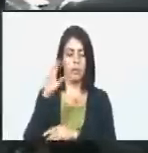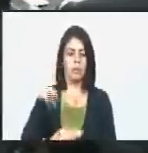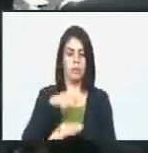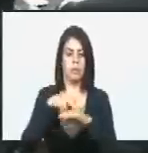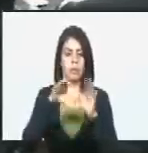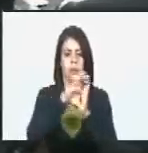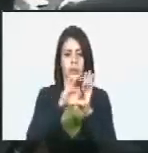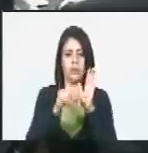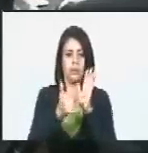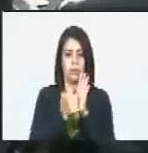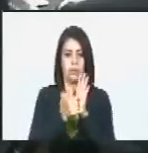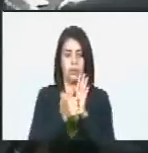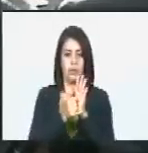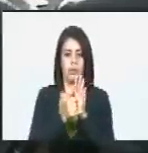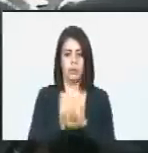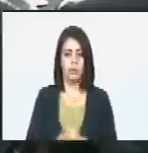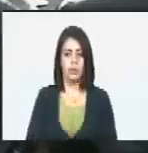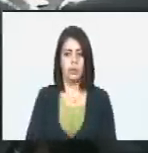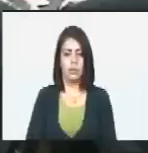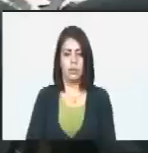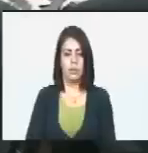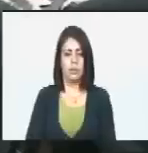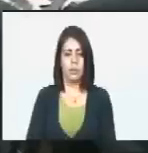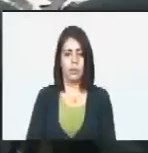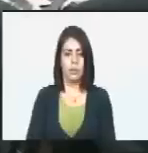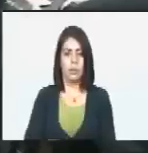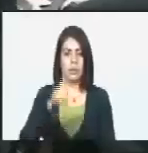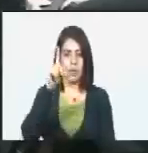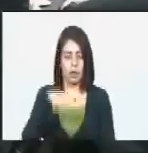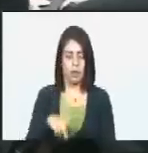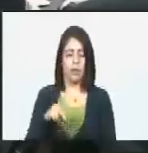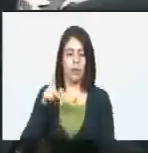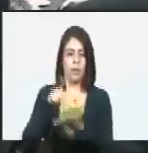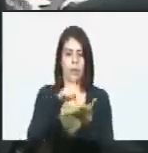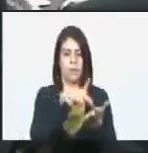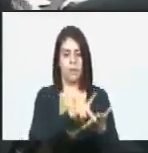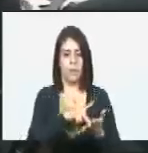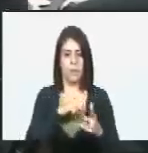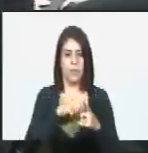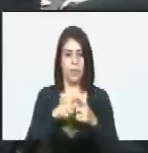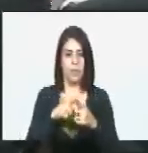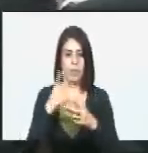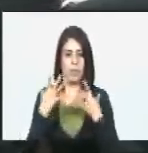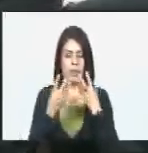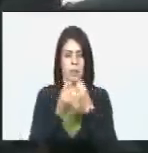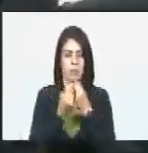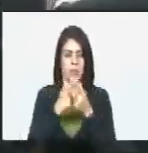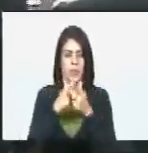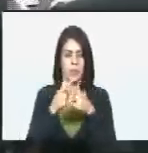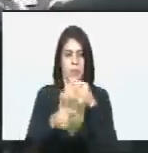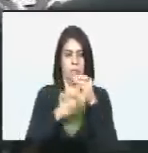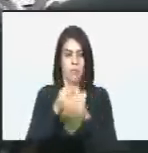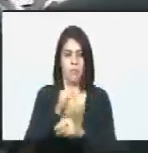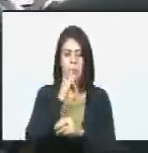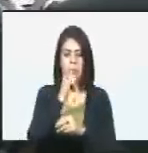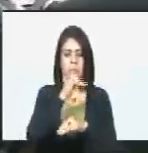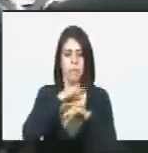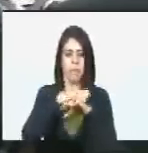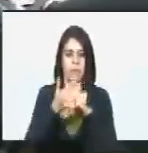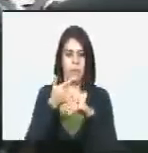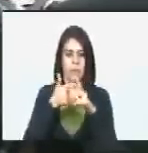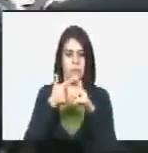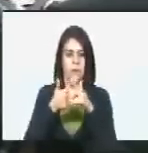Constituyente, que ella también les daba, les orientaba, les informaba, y sin